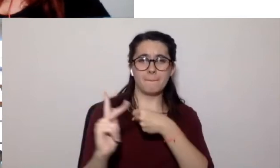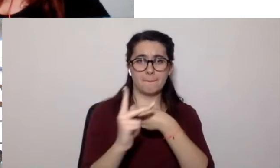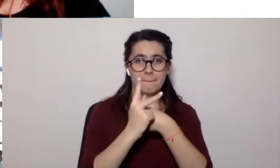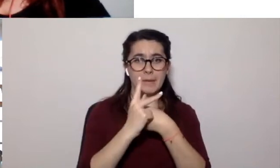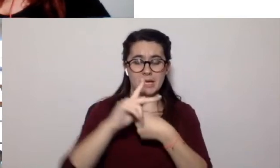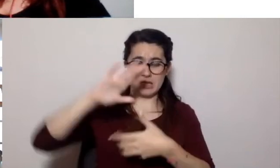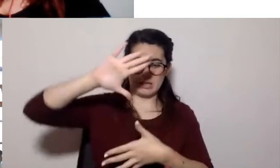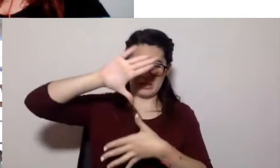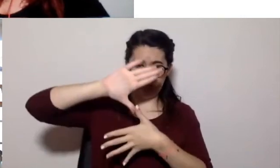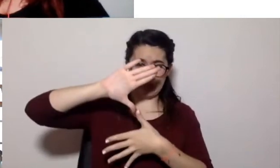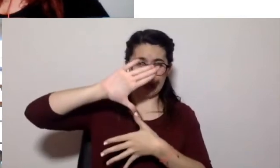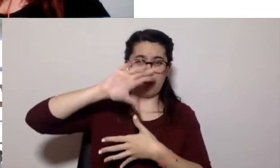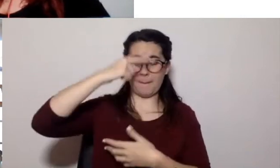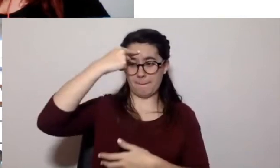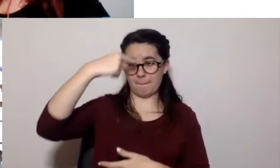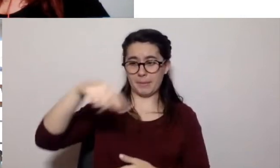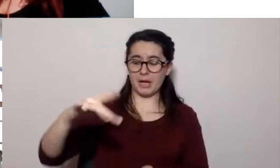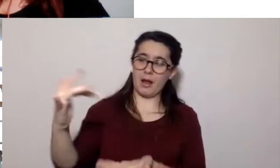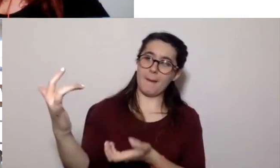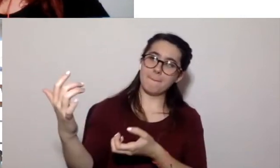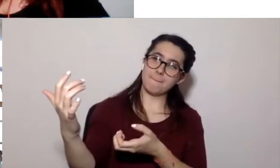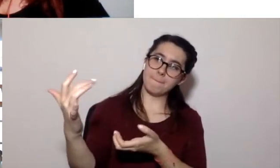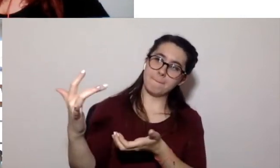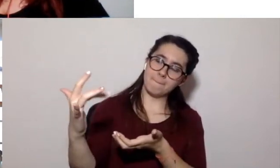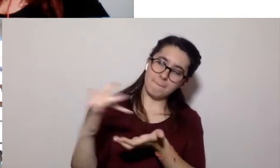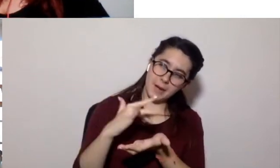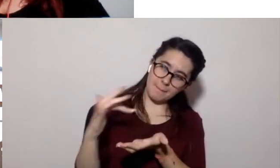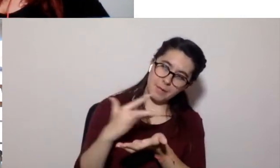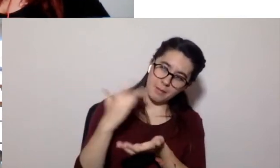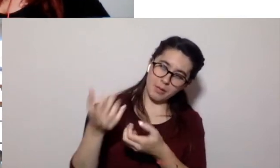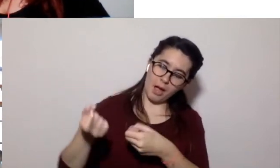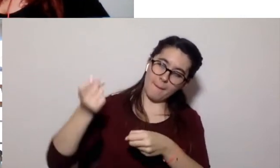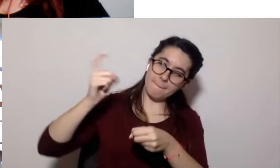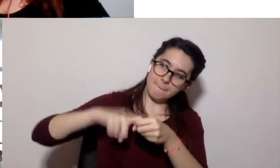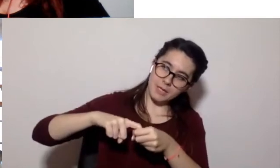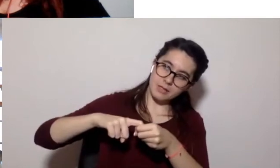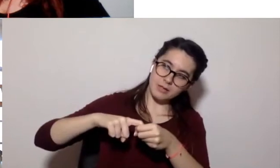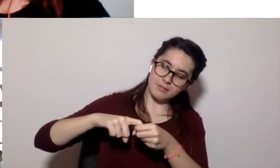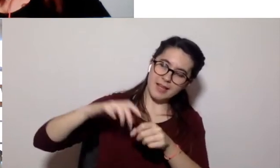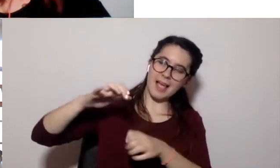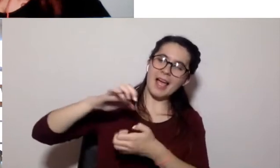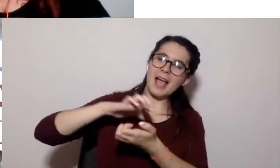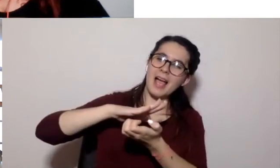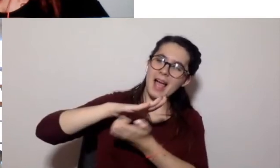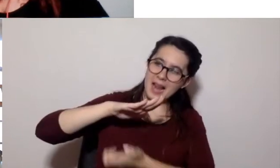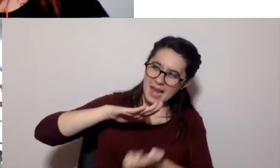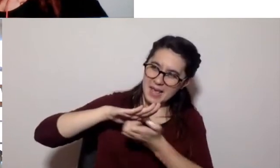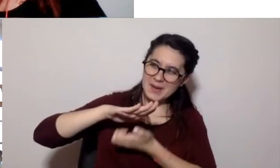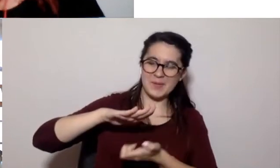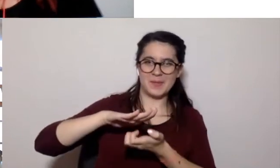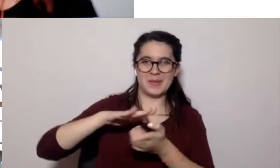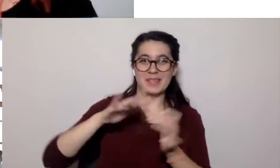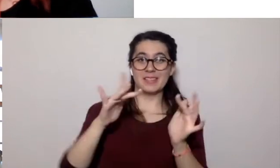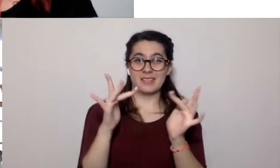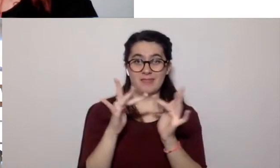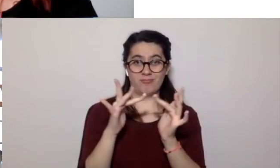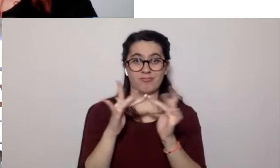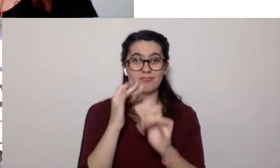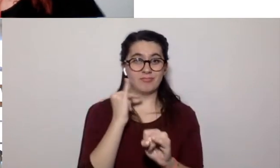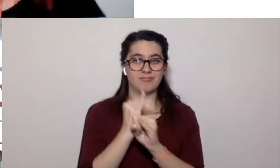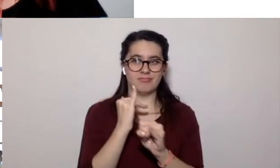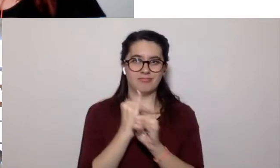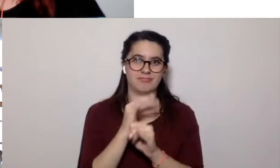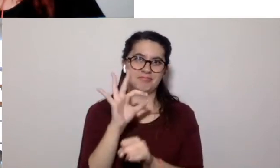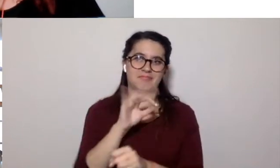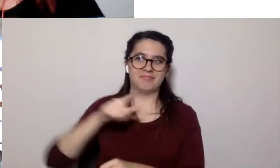podido sumar al trabajo que estamos haciendo porque es en línea, ¿no? Si no fuera en línea, no hubieran podido venir,